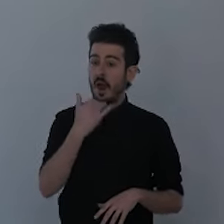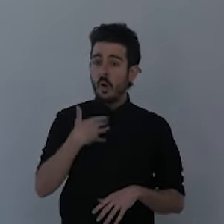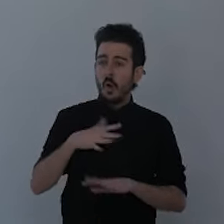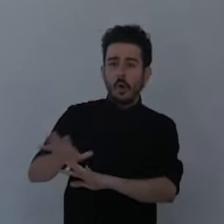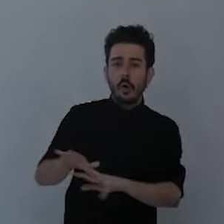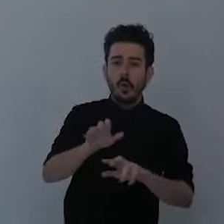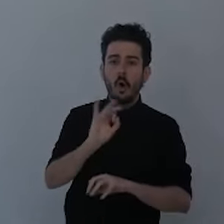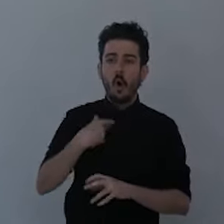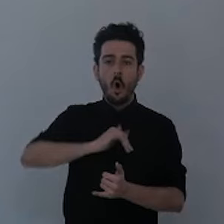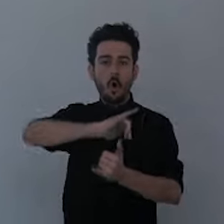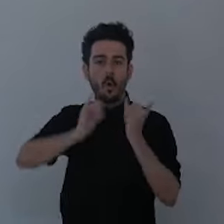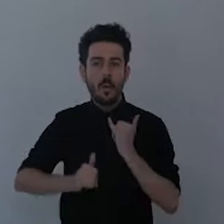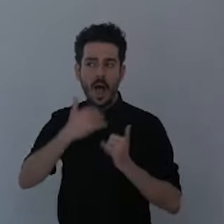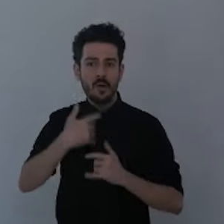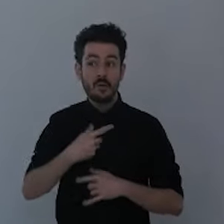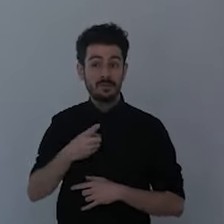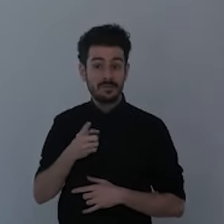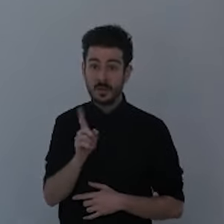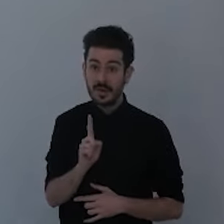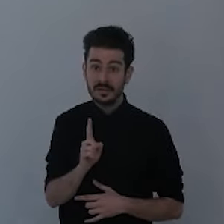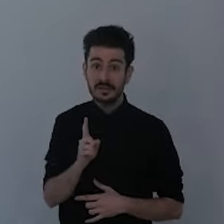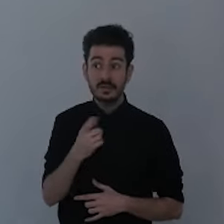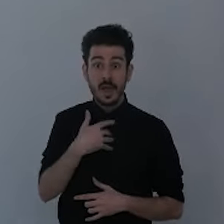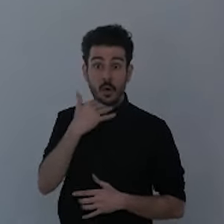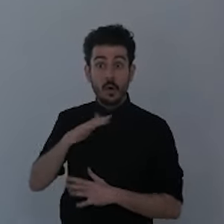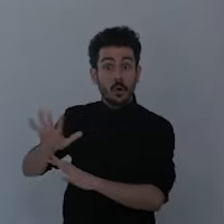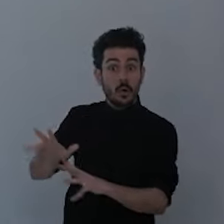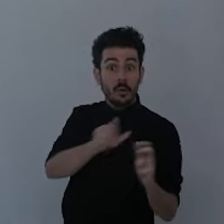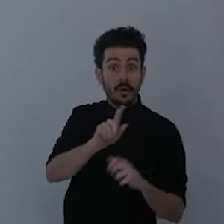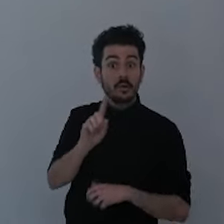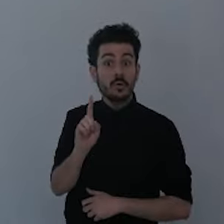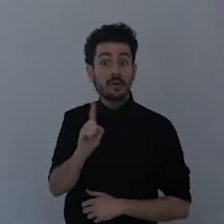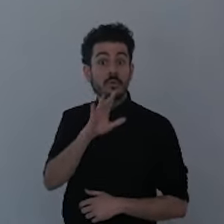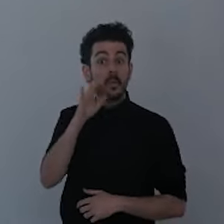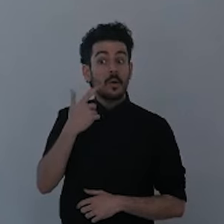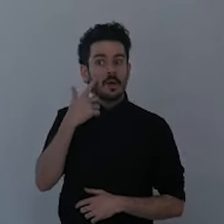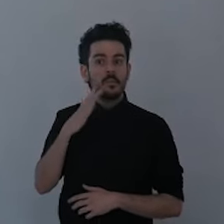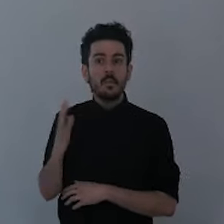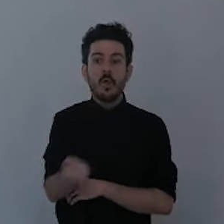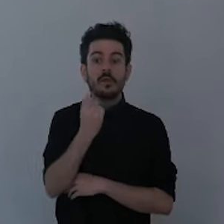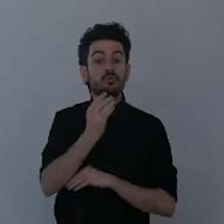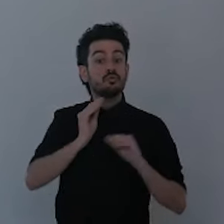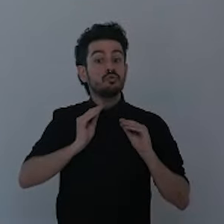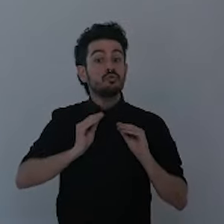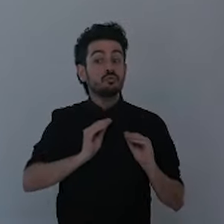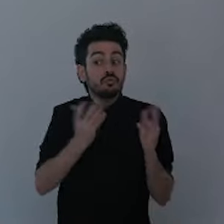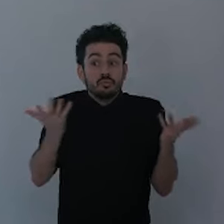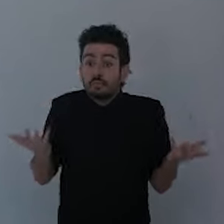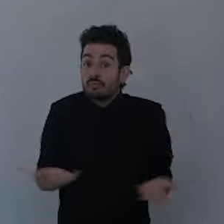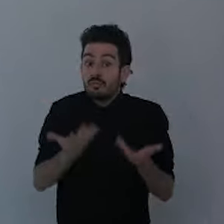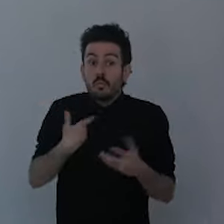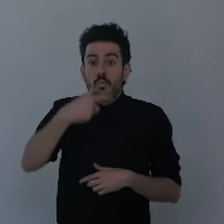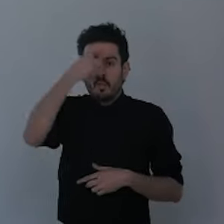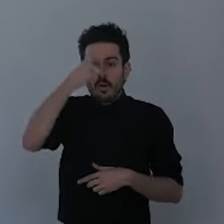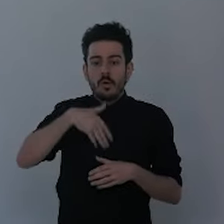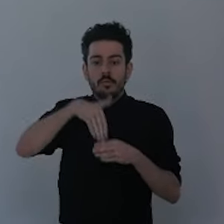arrebatado nada que les pertenezca, porque el poder no es suyo, es del pueblo, y él decide a quién se lo otorga cada vez que es convocado